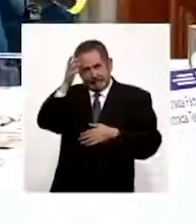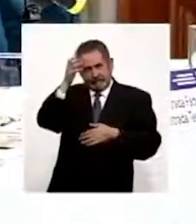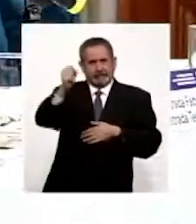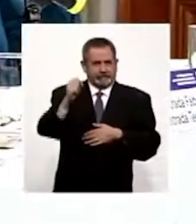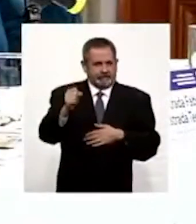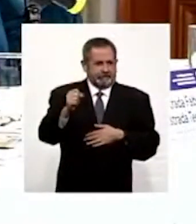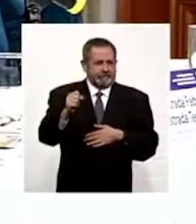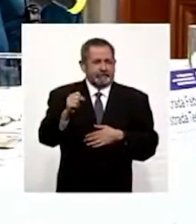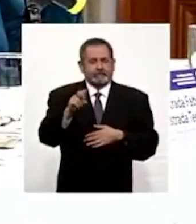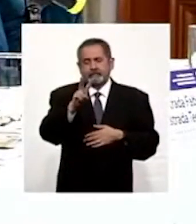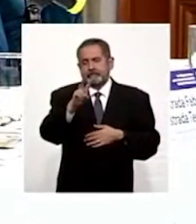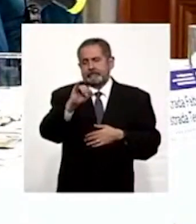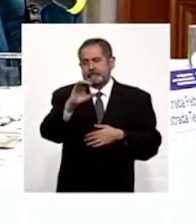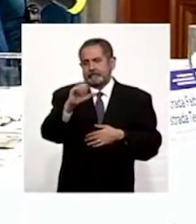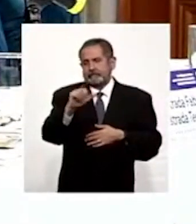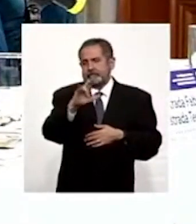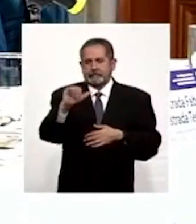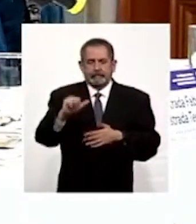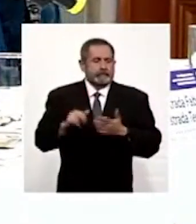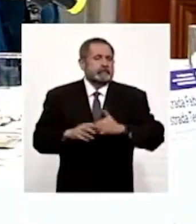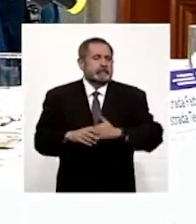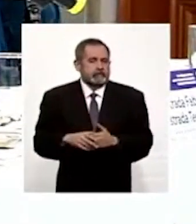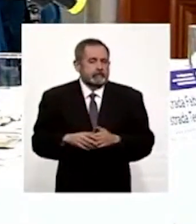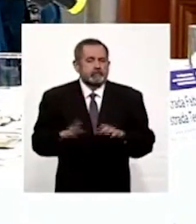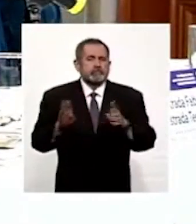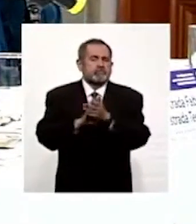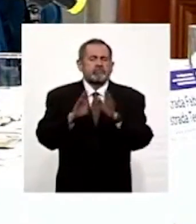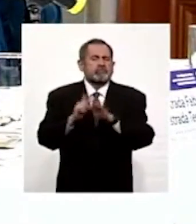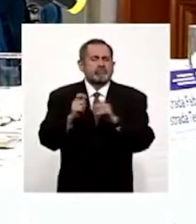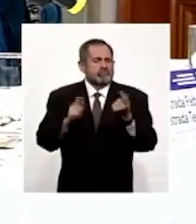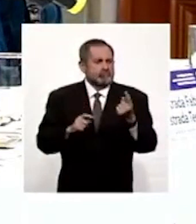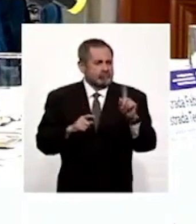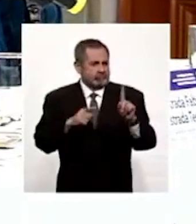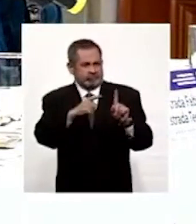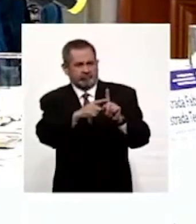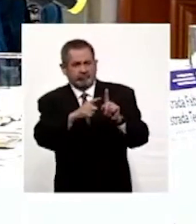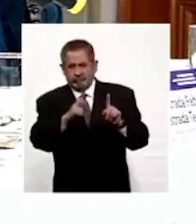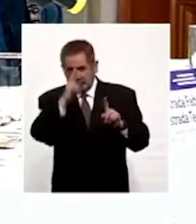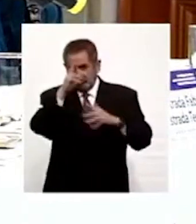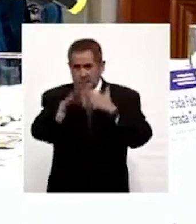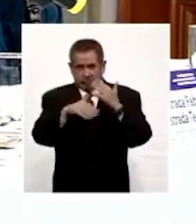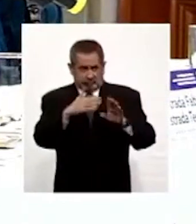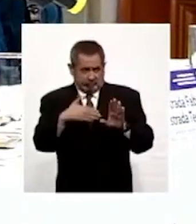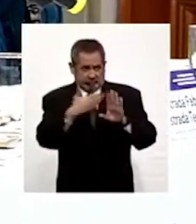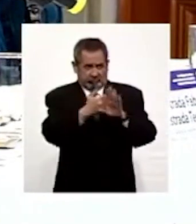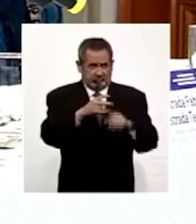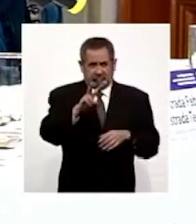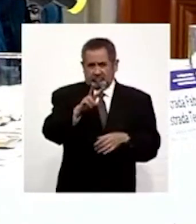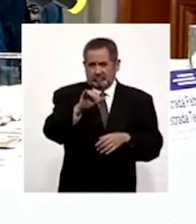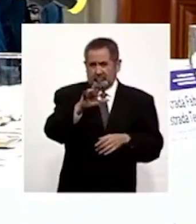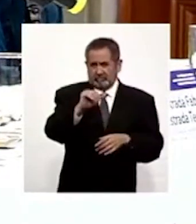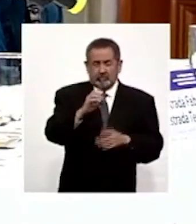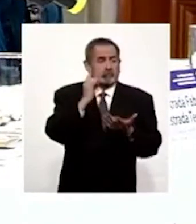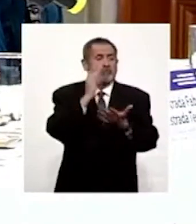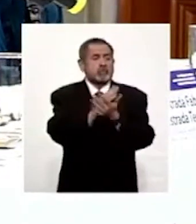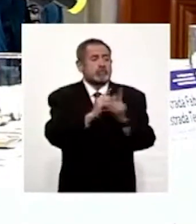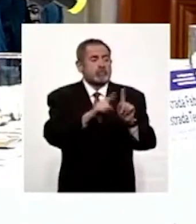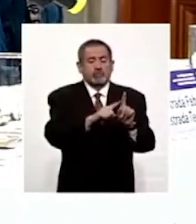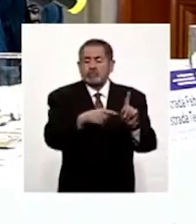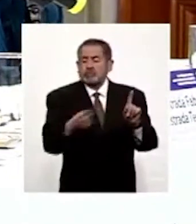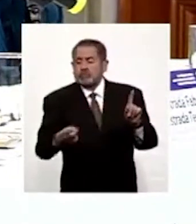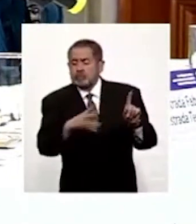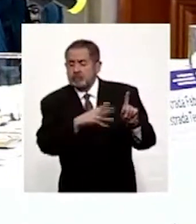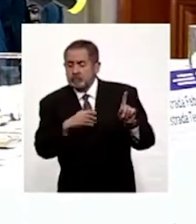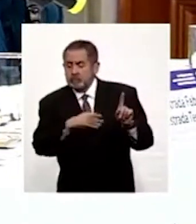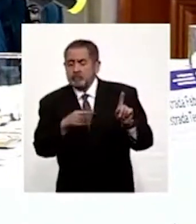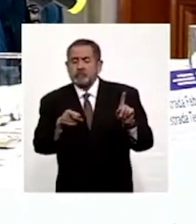convicción y entrega, compasión y honestidad, como lo ha intentado hacer en los últimos 34 años de vida al interior de esa gran institución a la